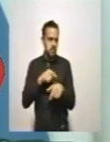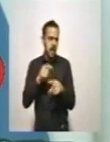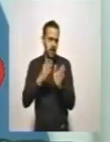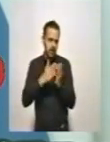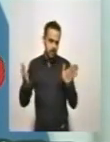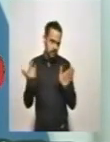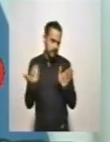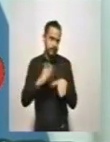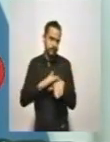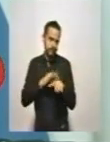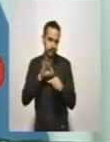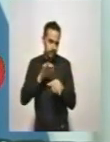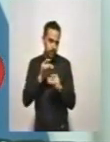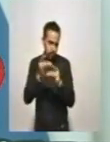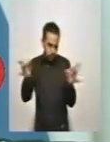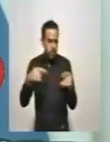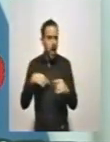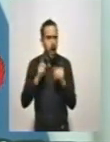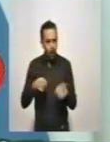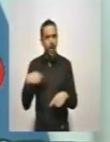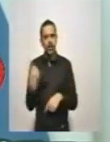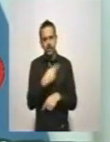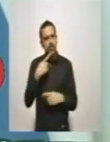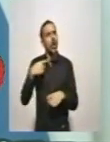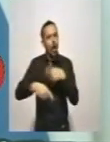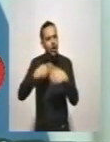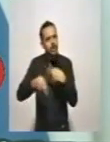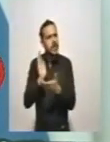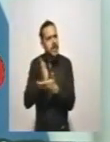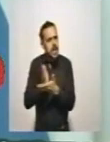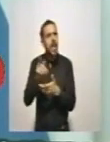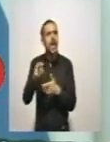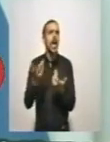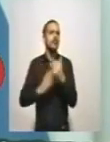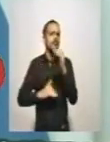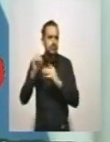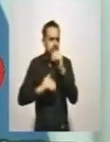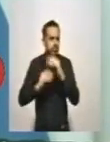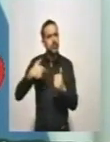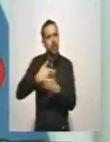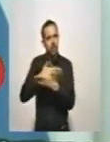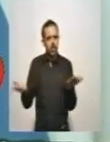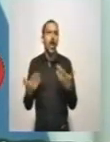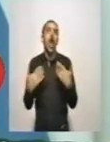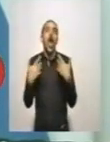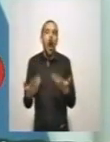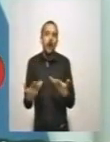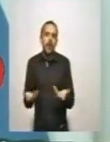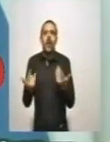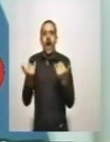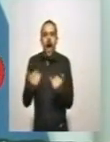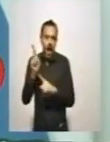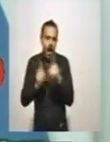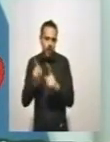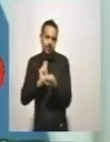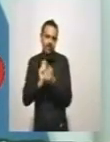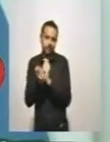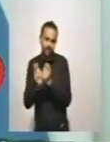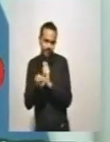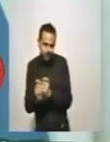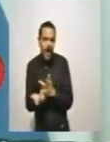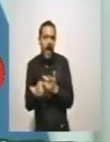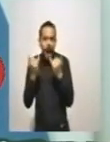públicas. Como todo plan, ante un suceso de esta naturaleza, ha tenido que modificarse y por lo cual se hizo